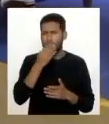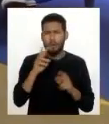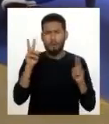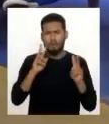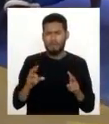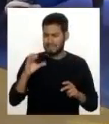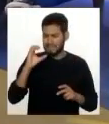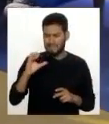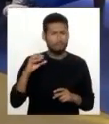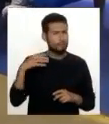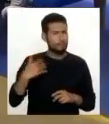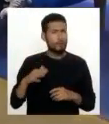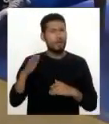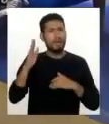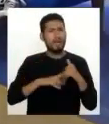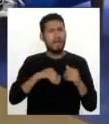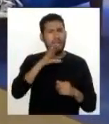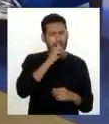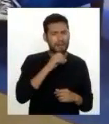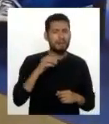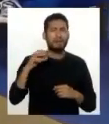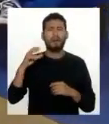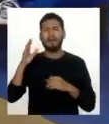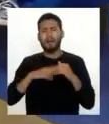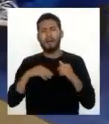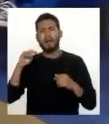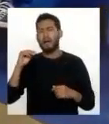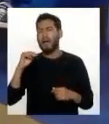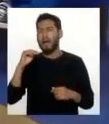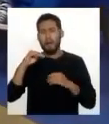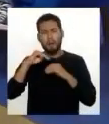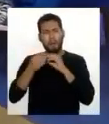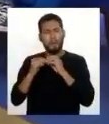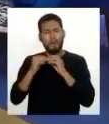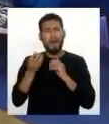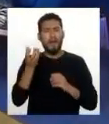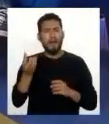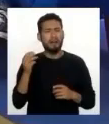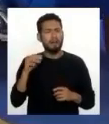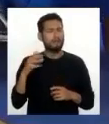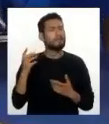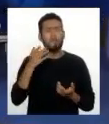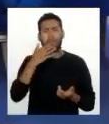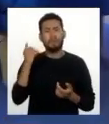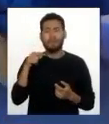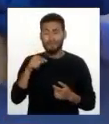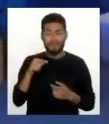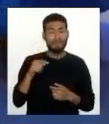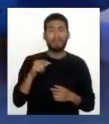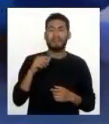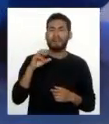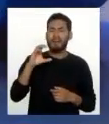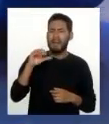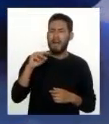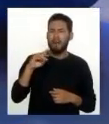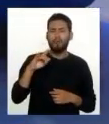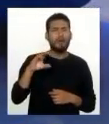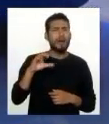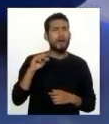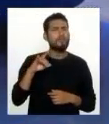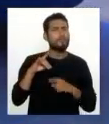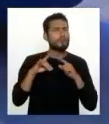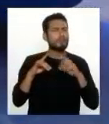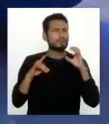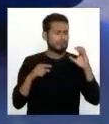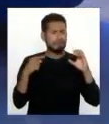C, mejor fuente que la naranja y que la mandarina. Entonces, ¿por qué es importante la vitamina C? Porque a veces nosotros estamos dando,